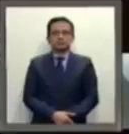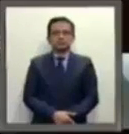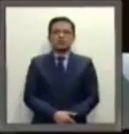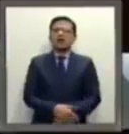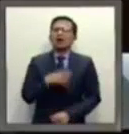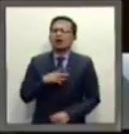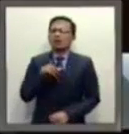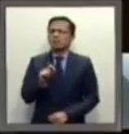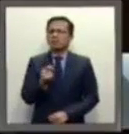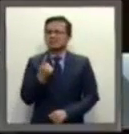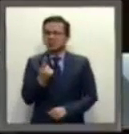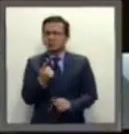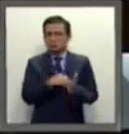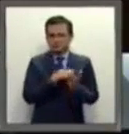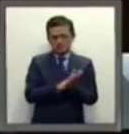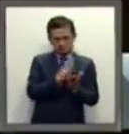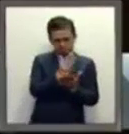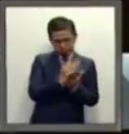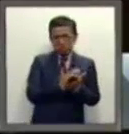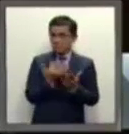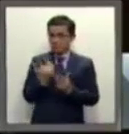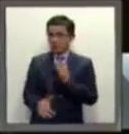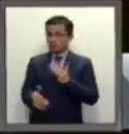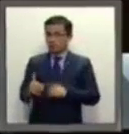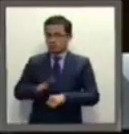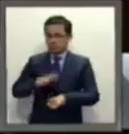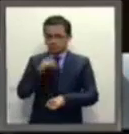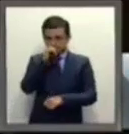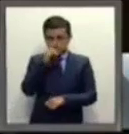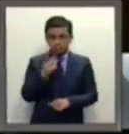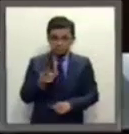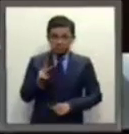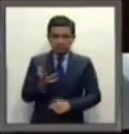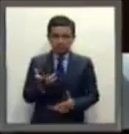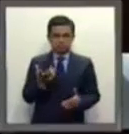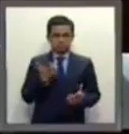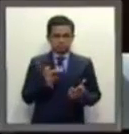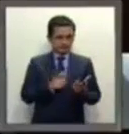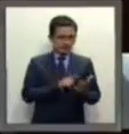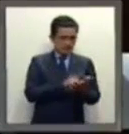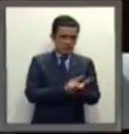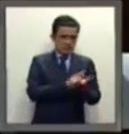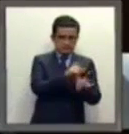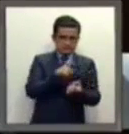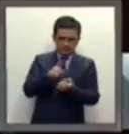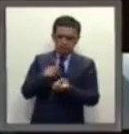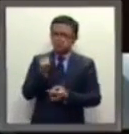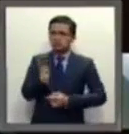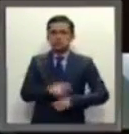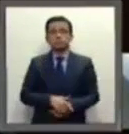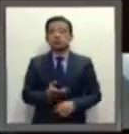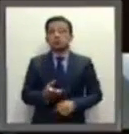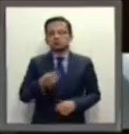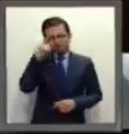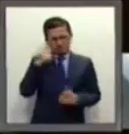Son 21 reservas, faltaron más. La cuestión es que tenemos una ley de ingresos que se convierte